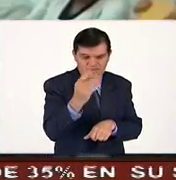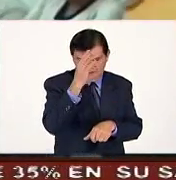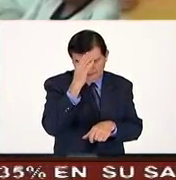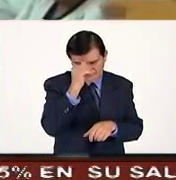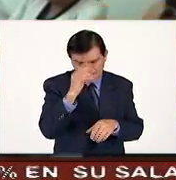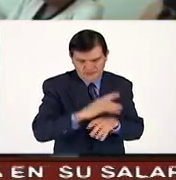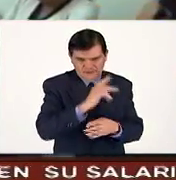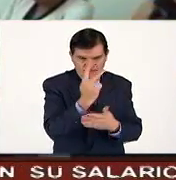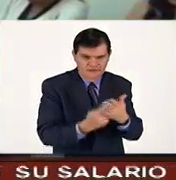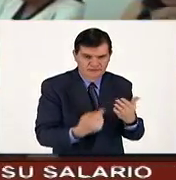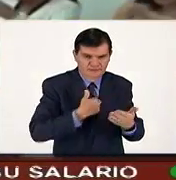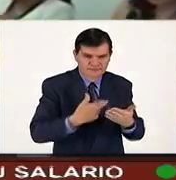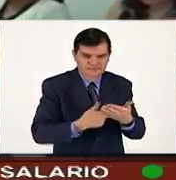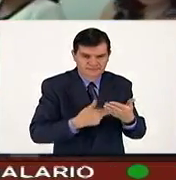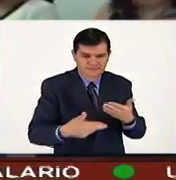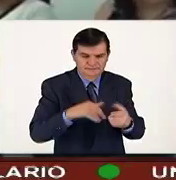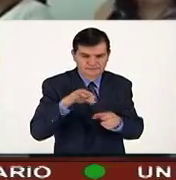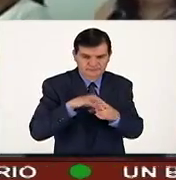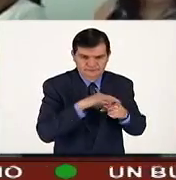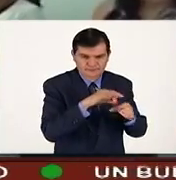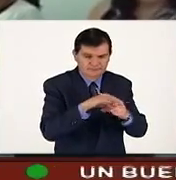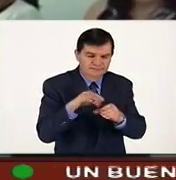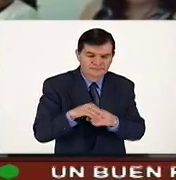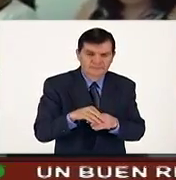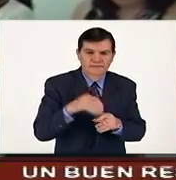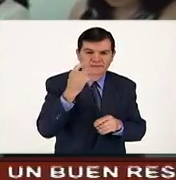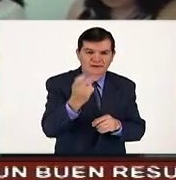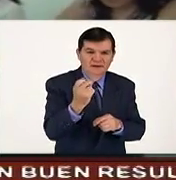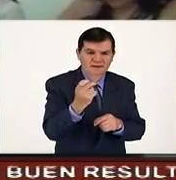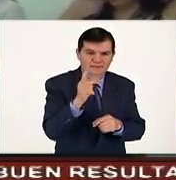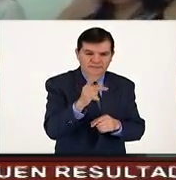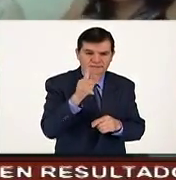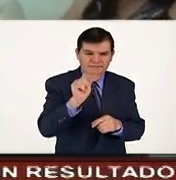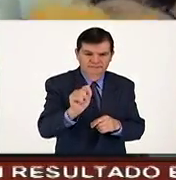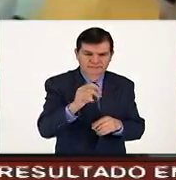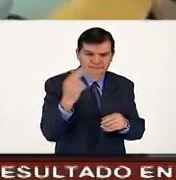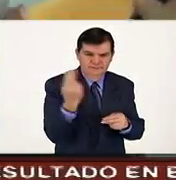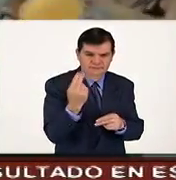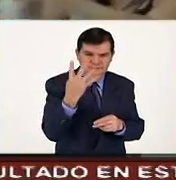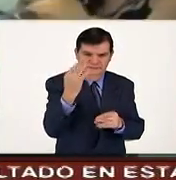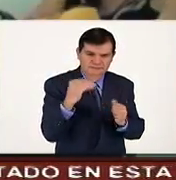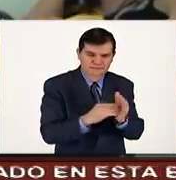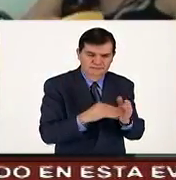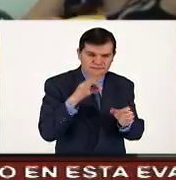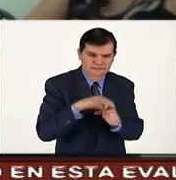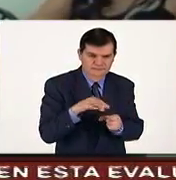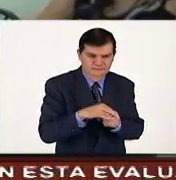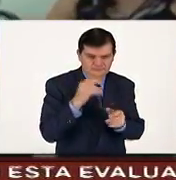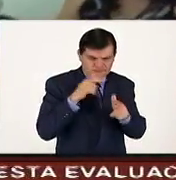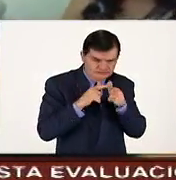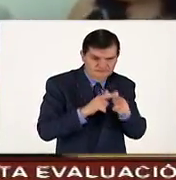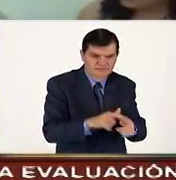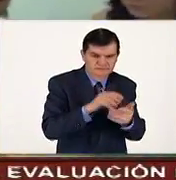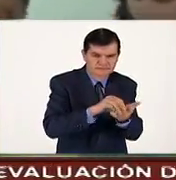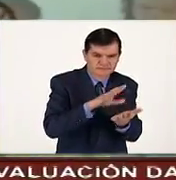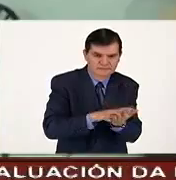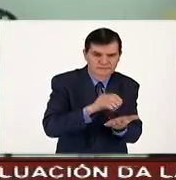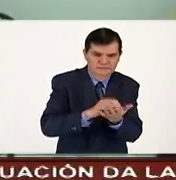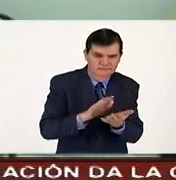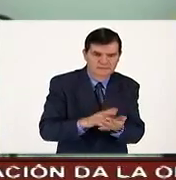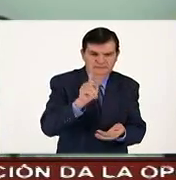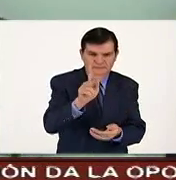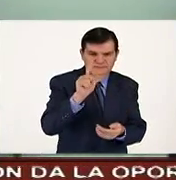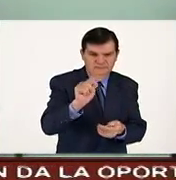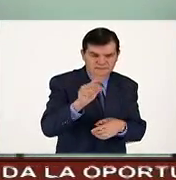acuerdo con el programa de resultados electorales preliminares. El PT necesitaba unos 4,000 votos para mantener su registro. El PT tuvo